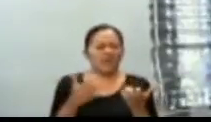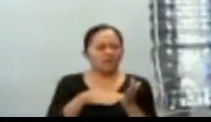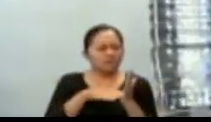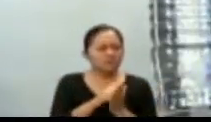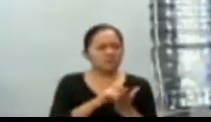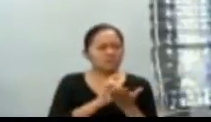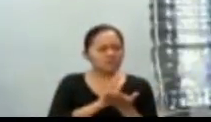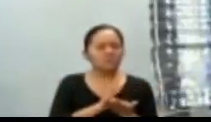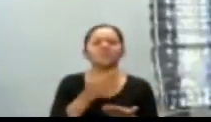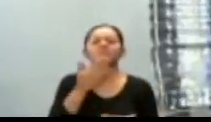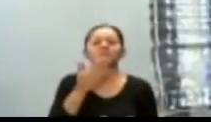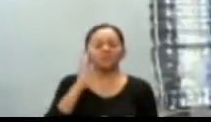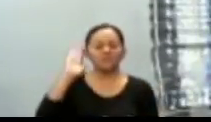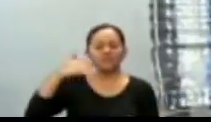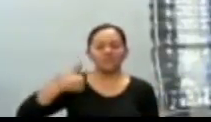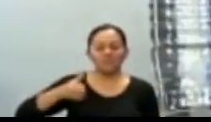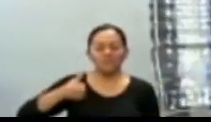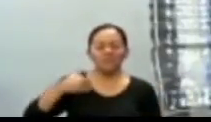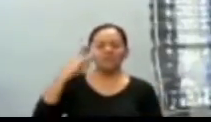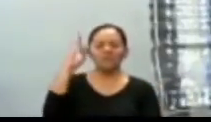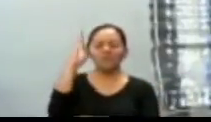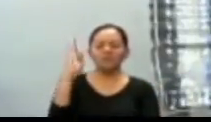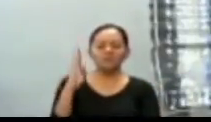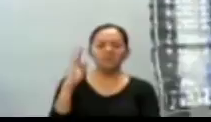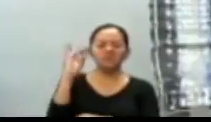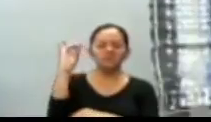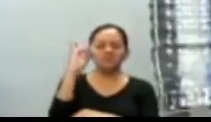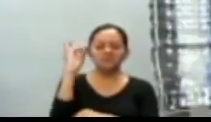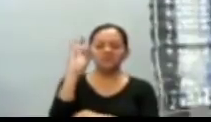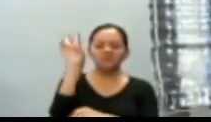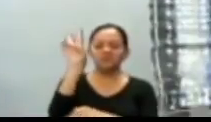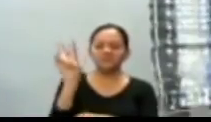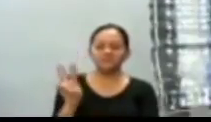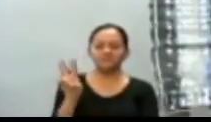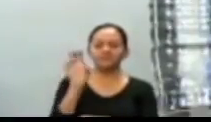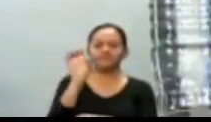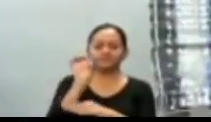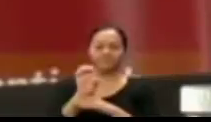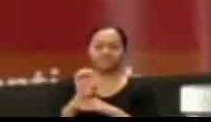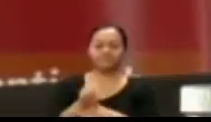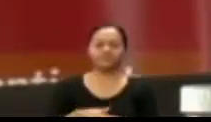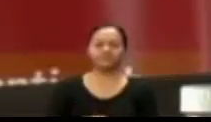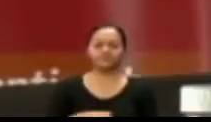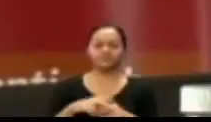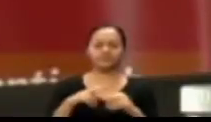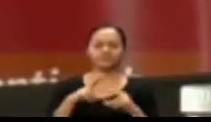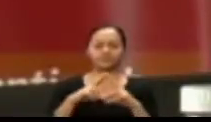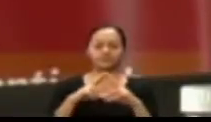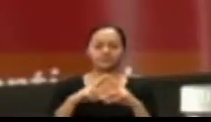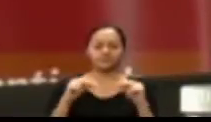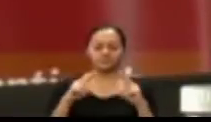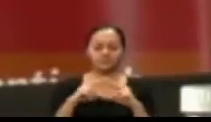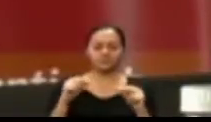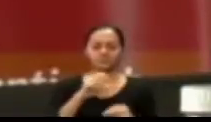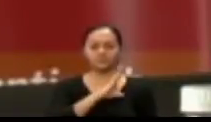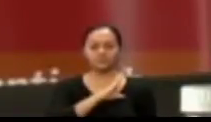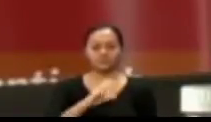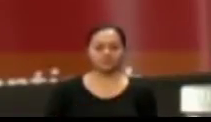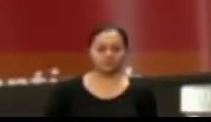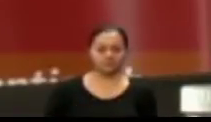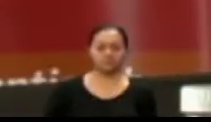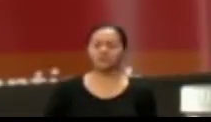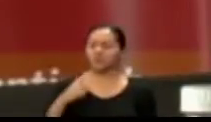Brasil, en Bolivia, en Venezuela, en Ecuador, en Nicaragua, en El Salvador. Usted habla de estos procesos